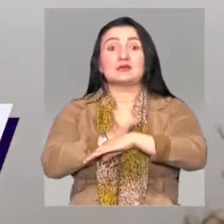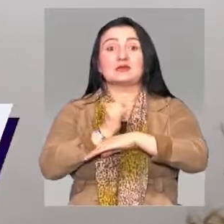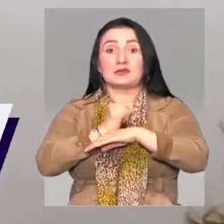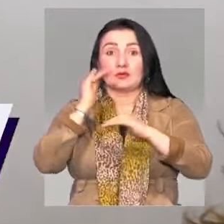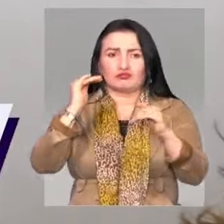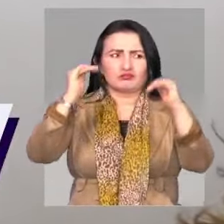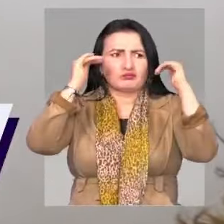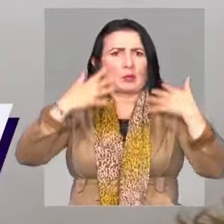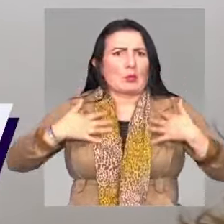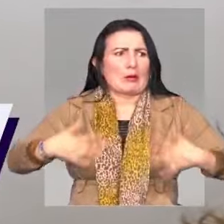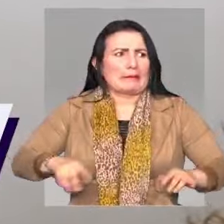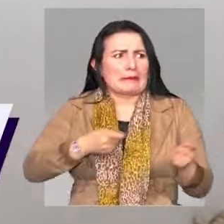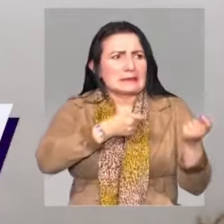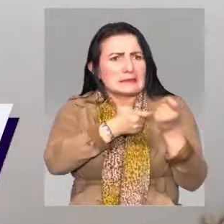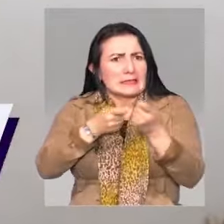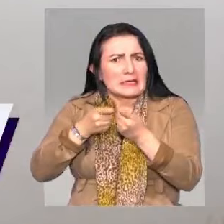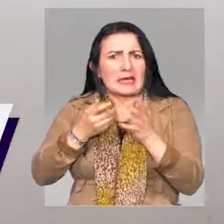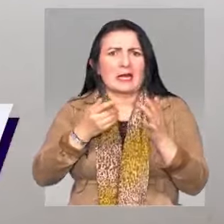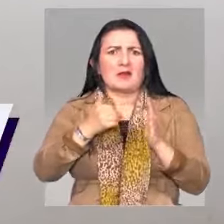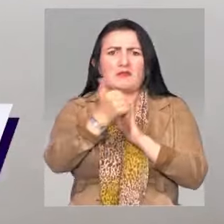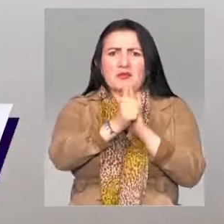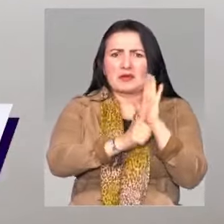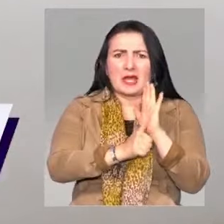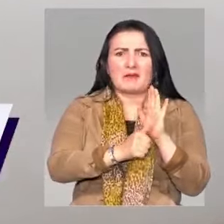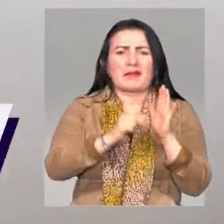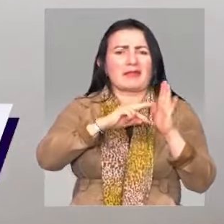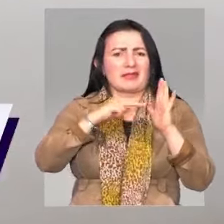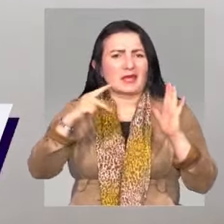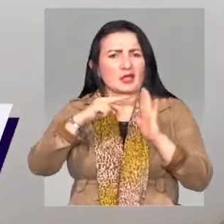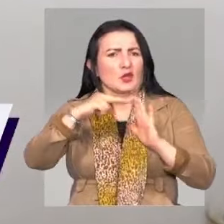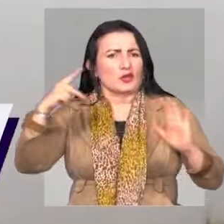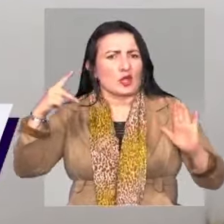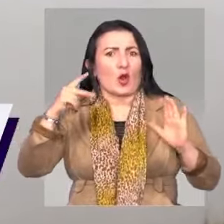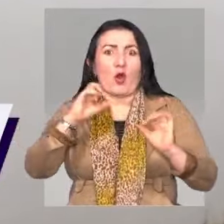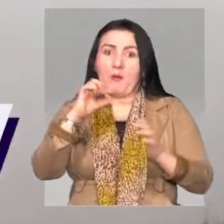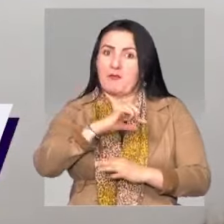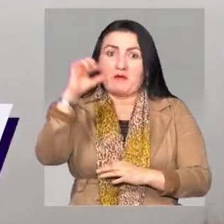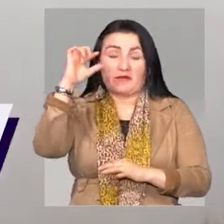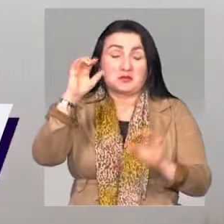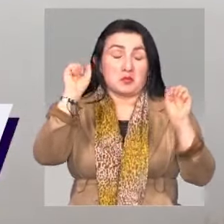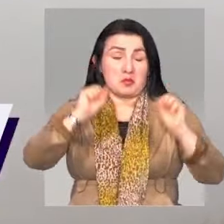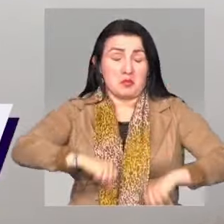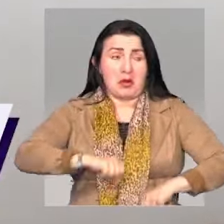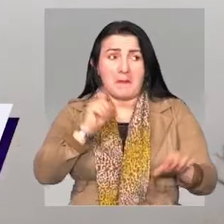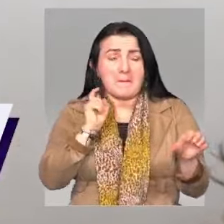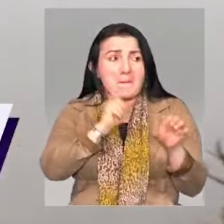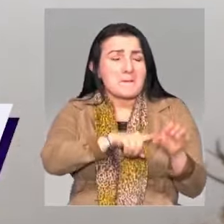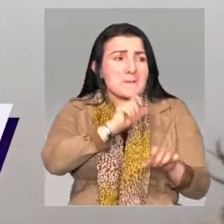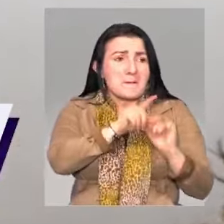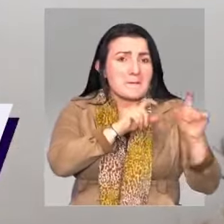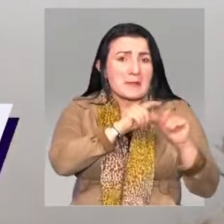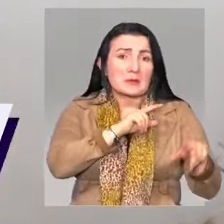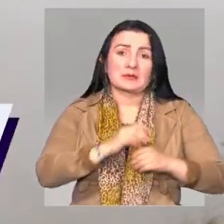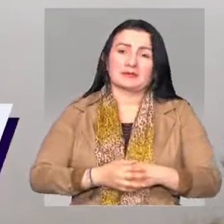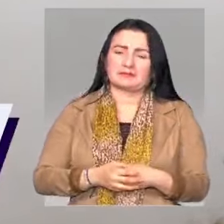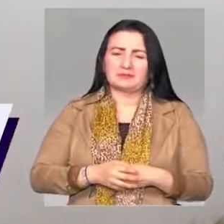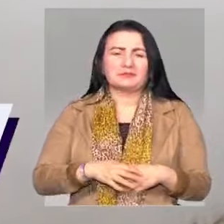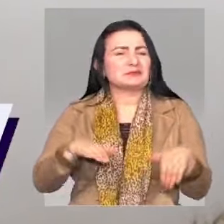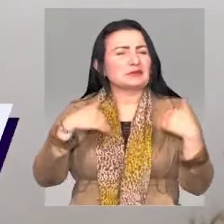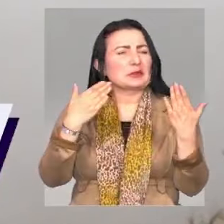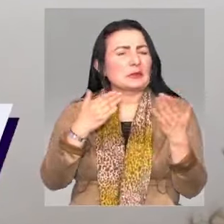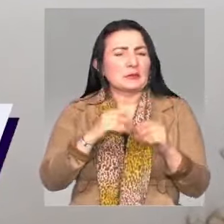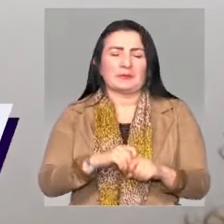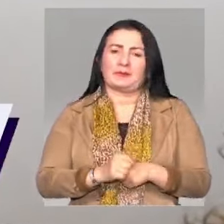educación superior más cercana. Puede ser un programa de formación técnico, tecnológico o un programa de formación profesional. ¿Qué